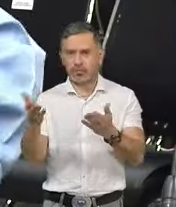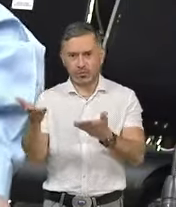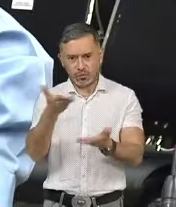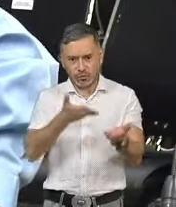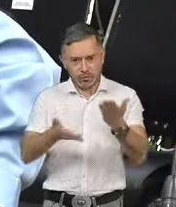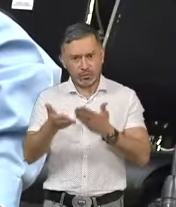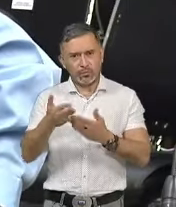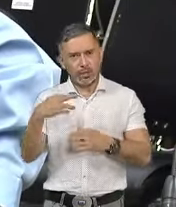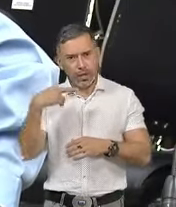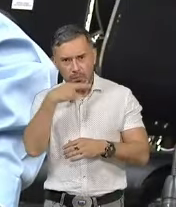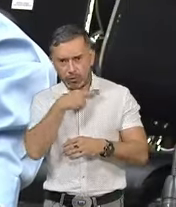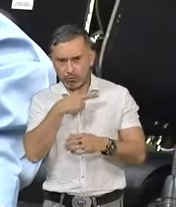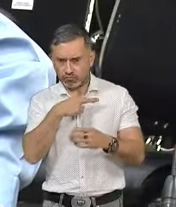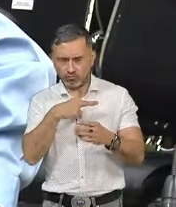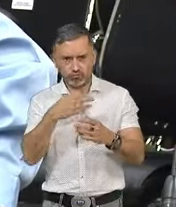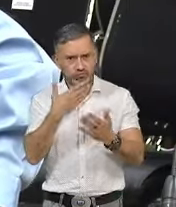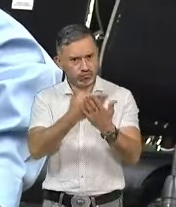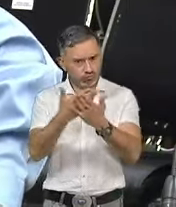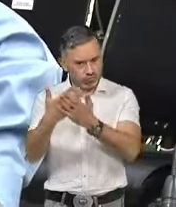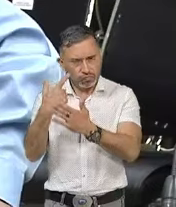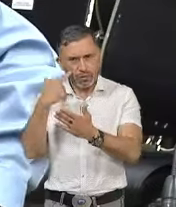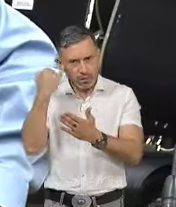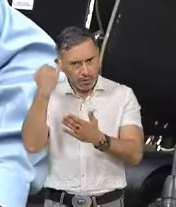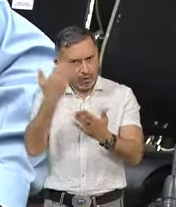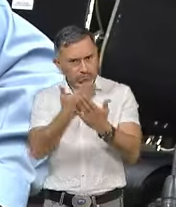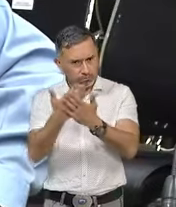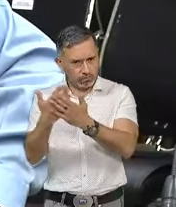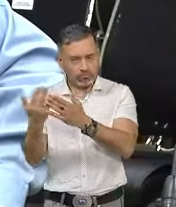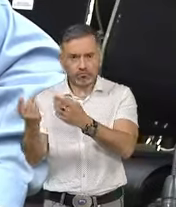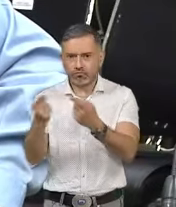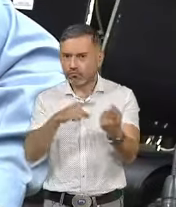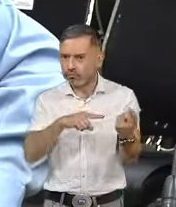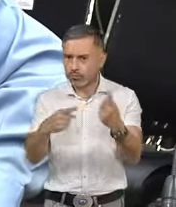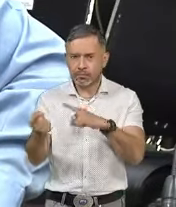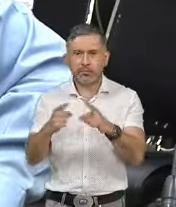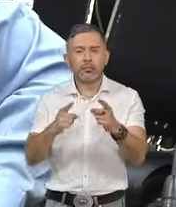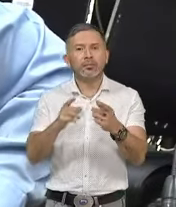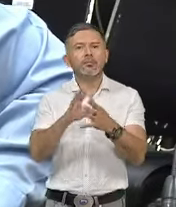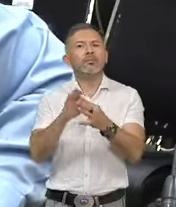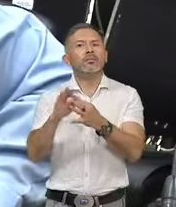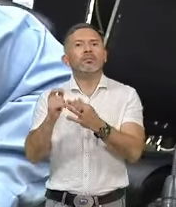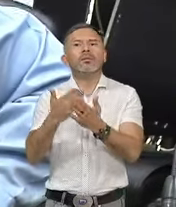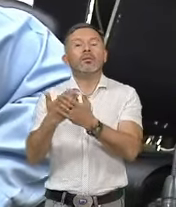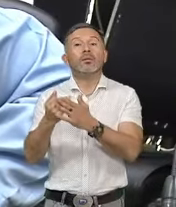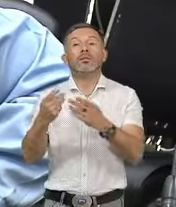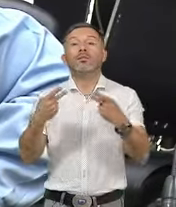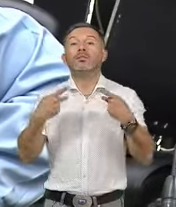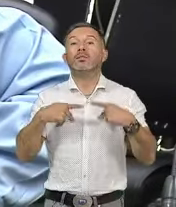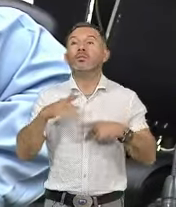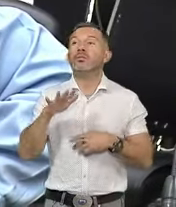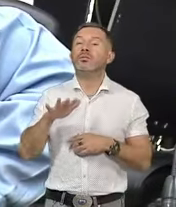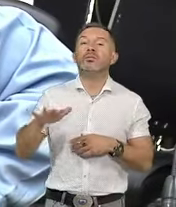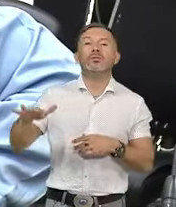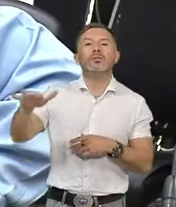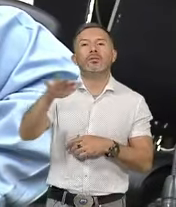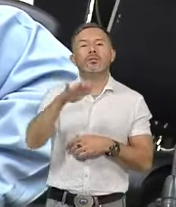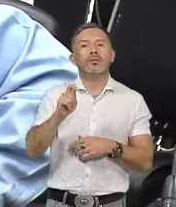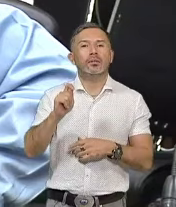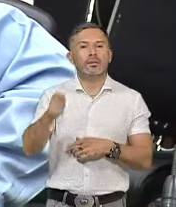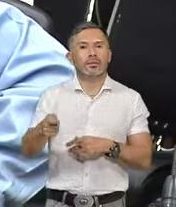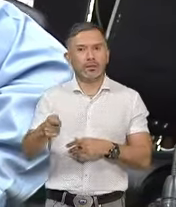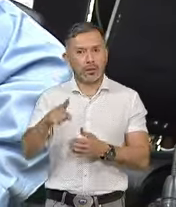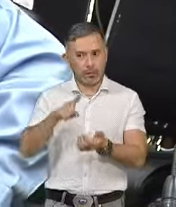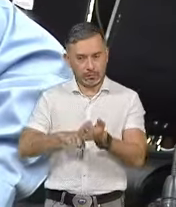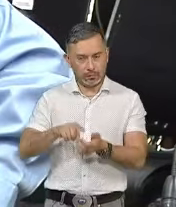confrontación de ideas donde los moderadores faciliten y ayuden a que los ciudadanos que son los que en verdad